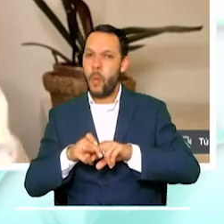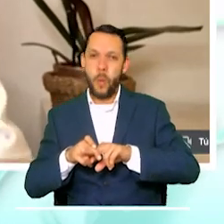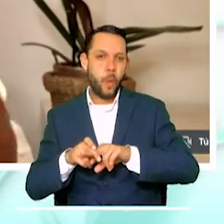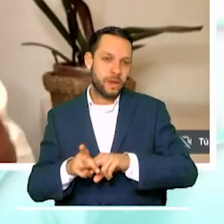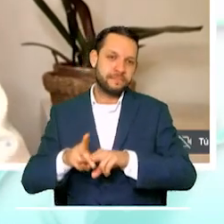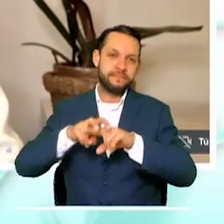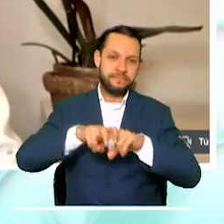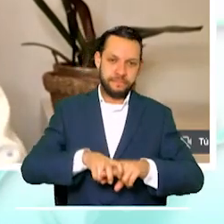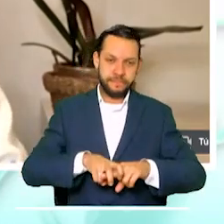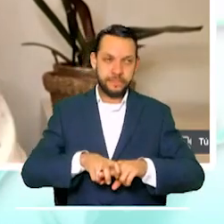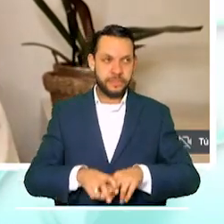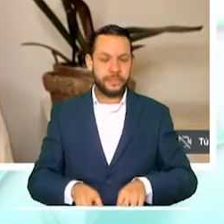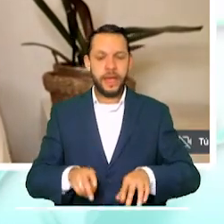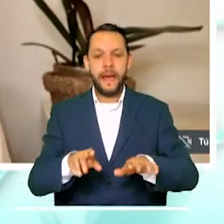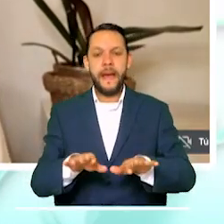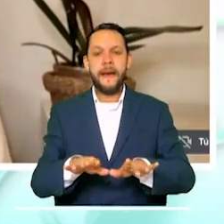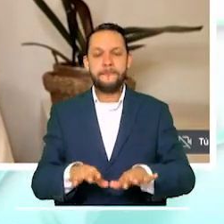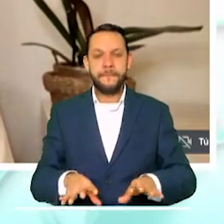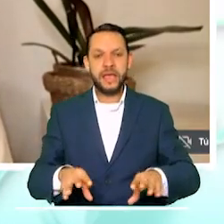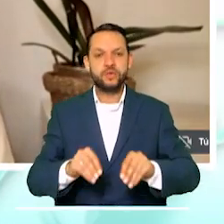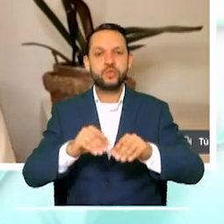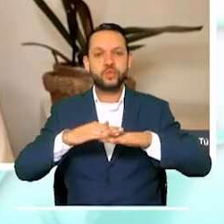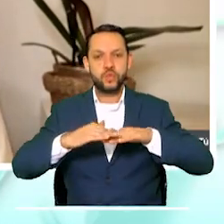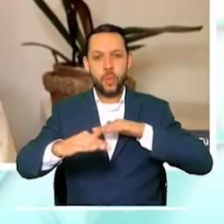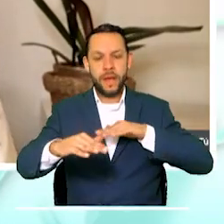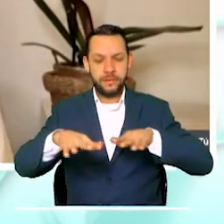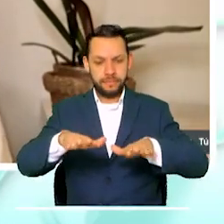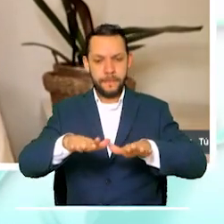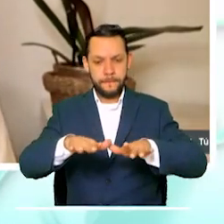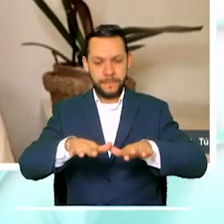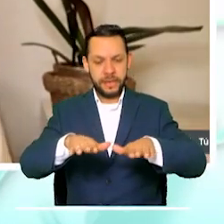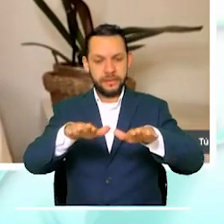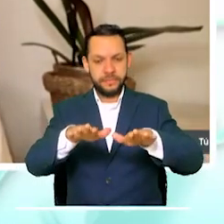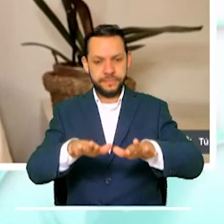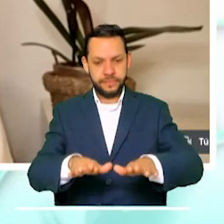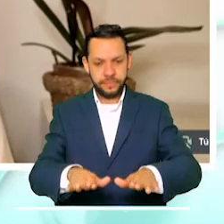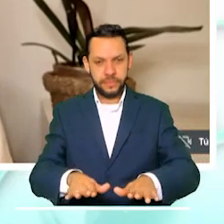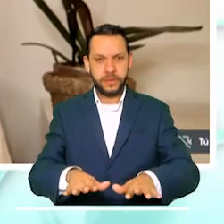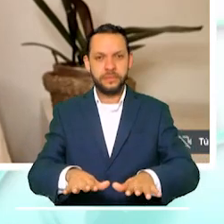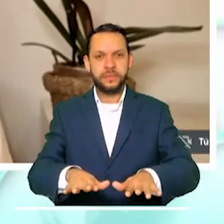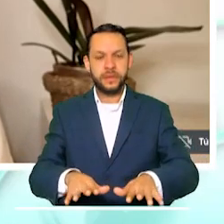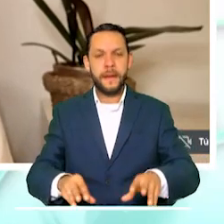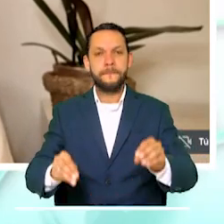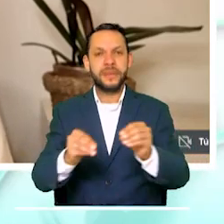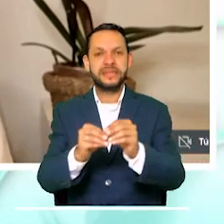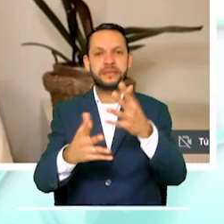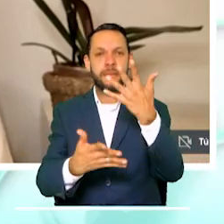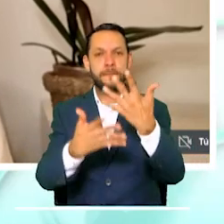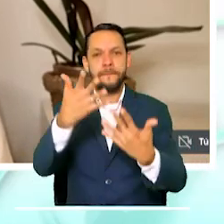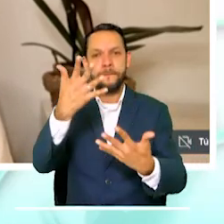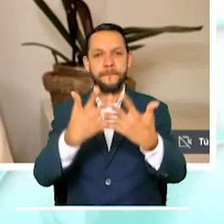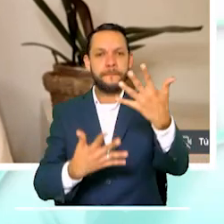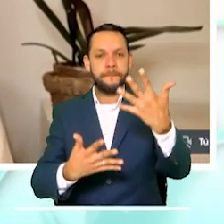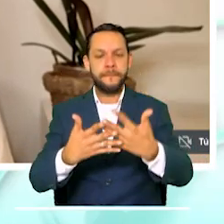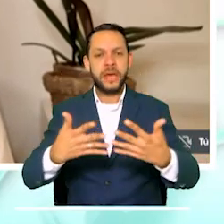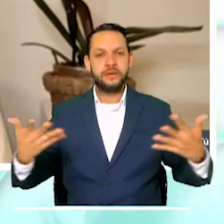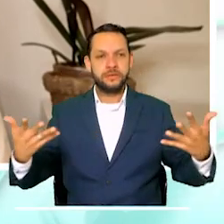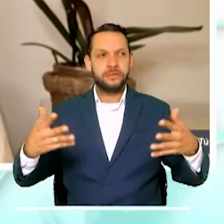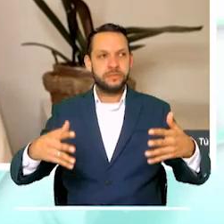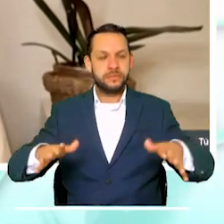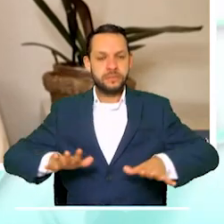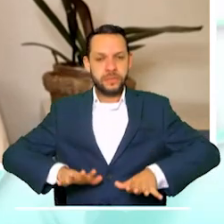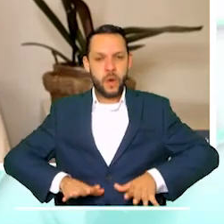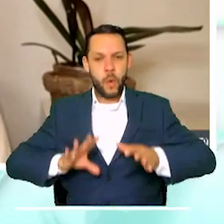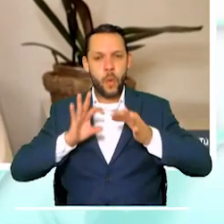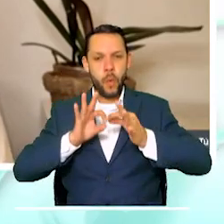Pongamos las plantas de los pies en contacto con el piso, las manos en contacto con las piernas. Perfecto.